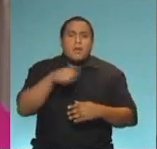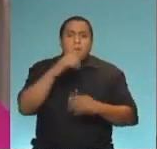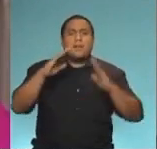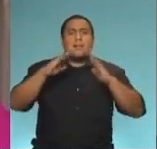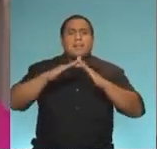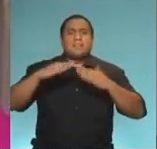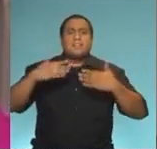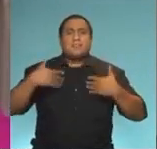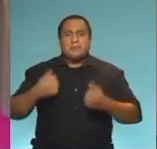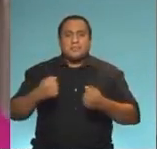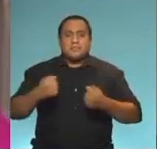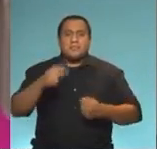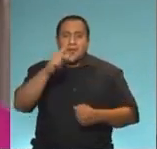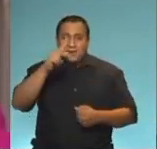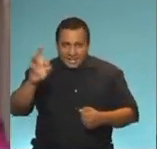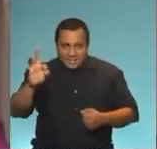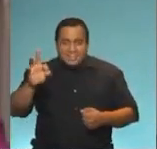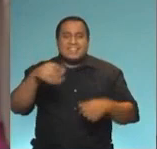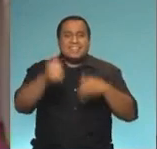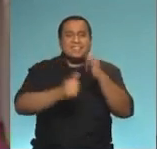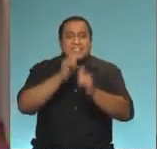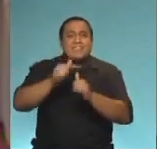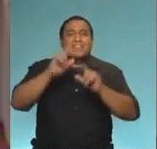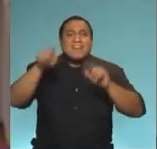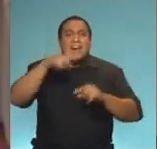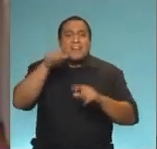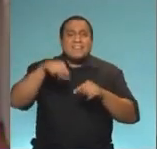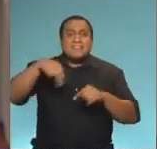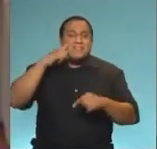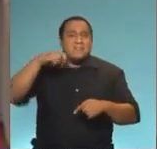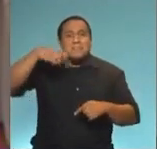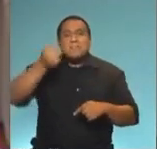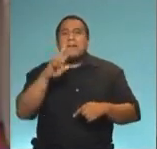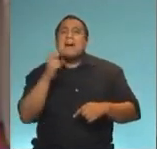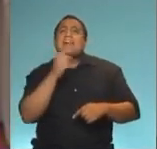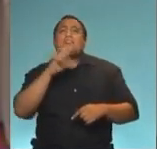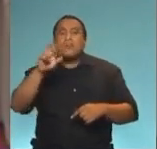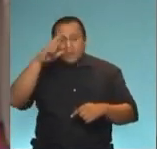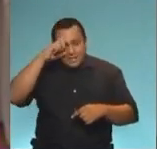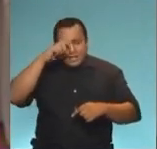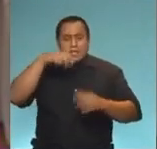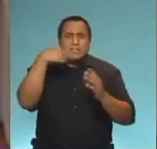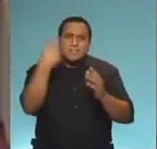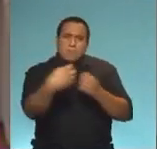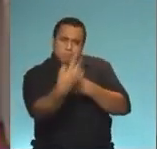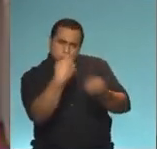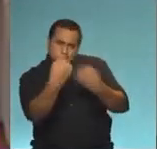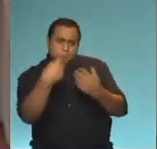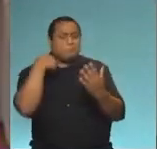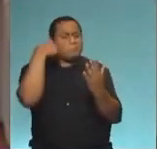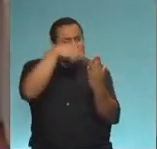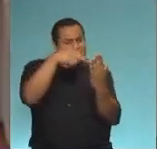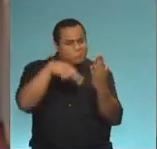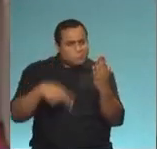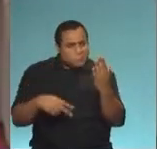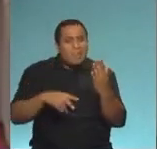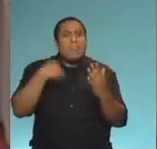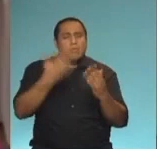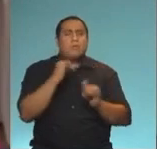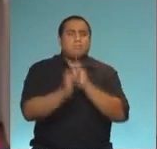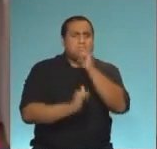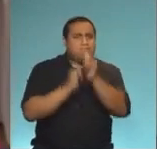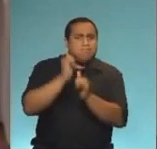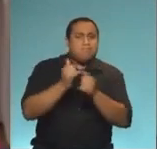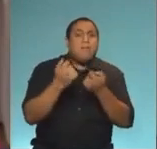@encasasalud, y a través de mis redes sociales en @niparatores. Los escuchamos, los leemos a todos, intentamos acercar eso